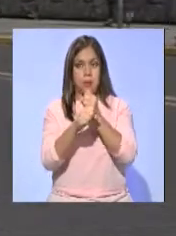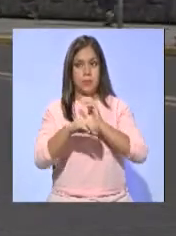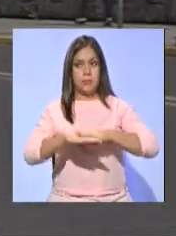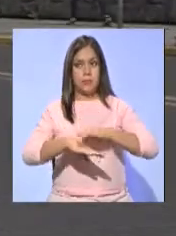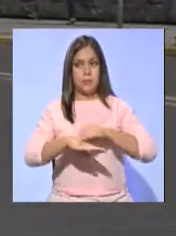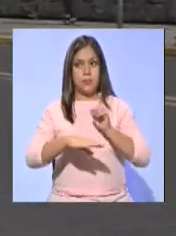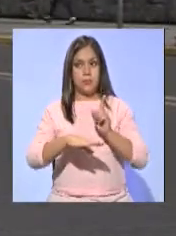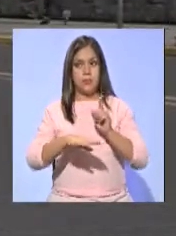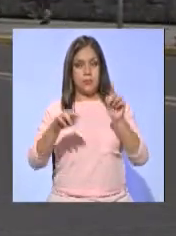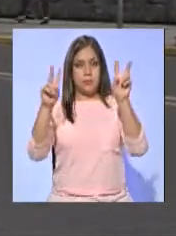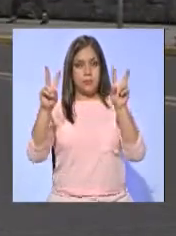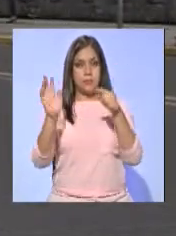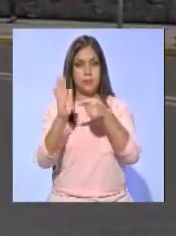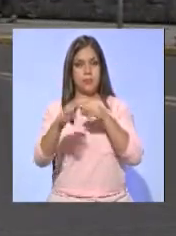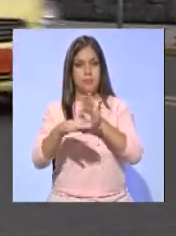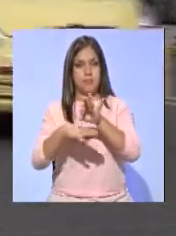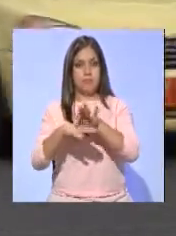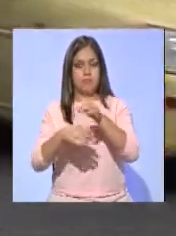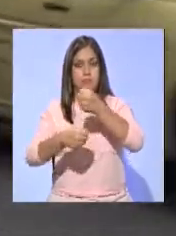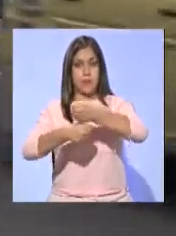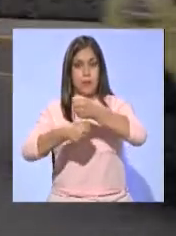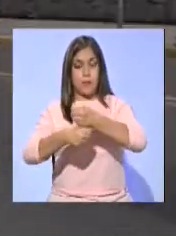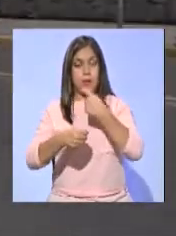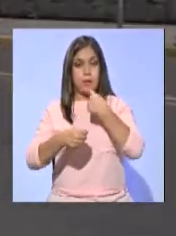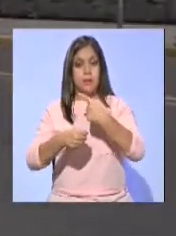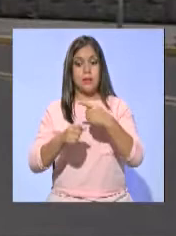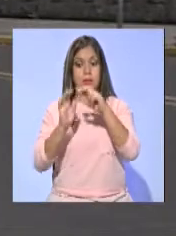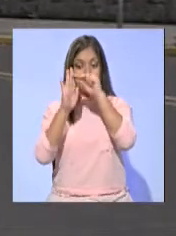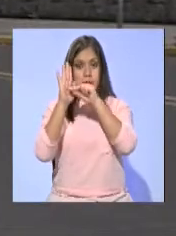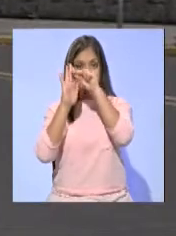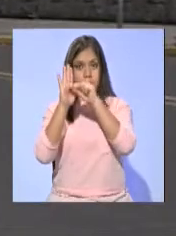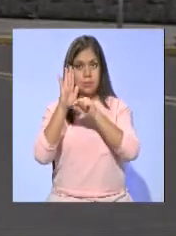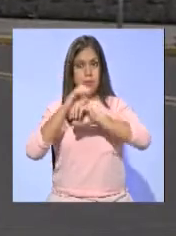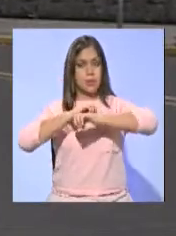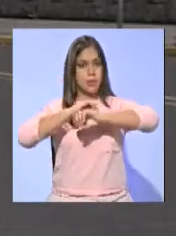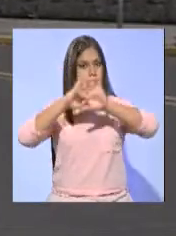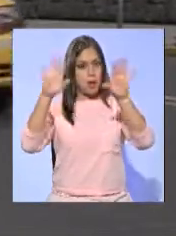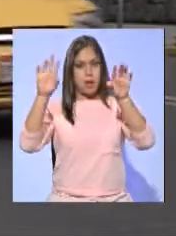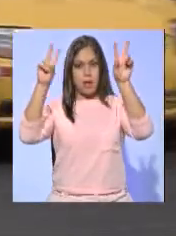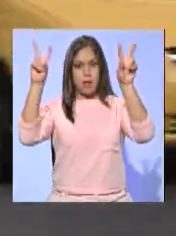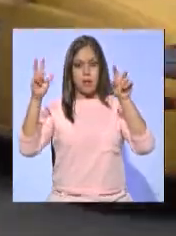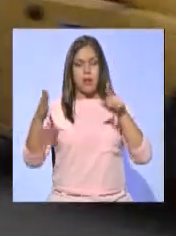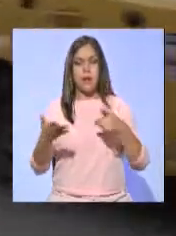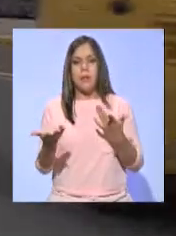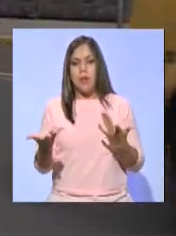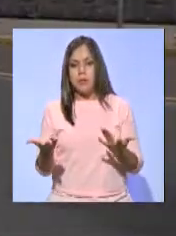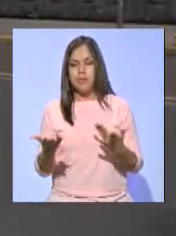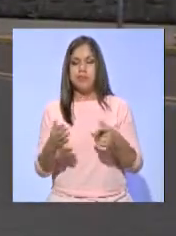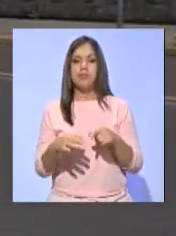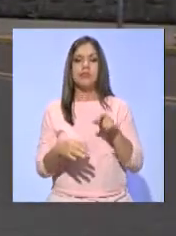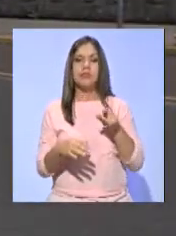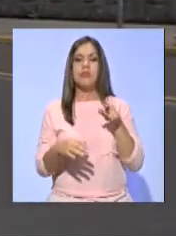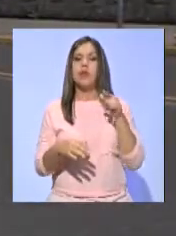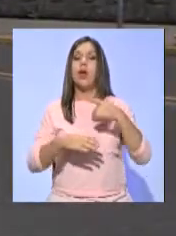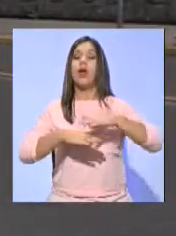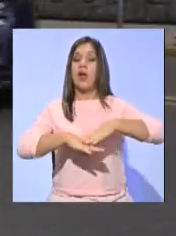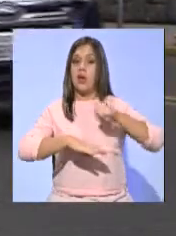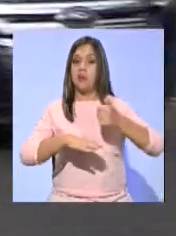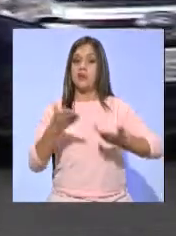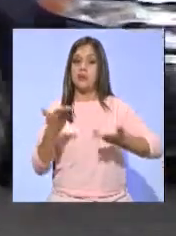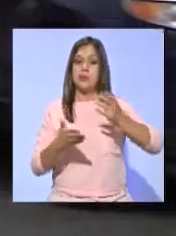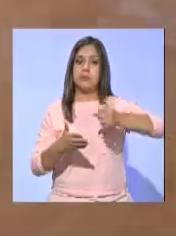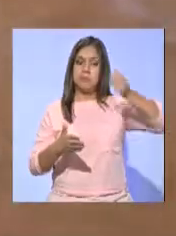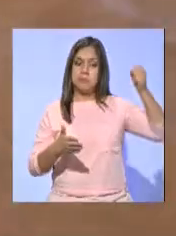acoso laboral. Esta normativa determina la definición de esta conducta y también la establece como una causal de